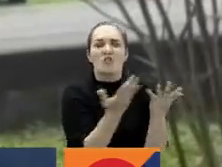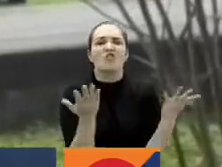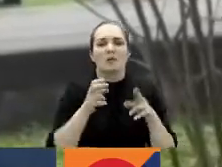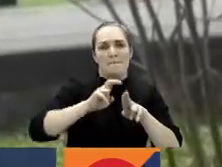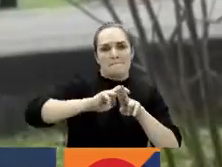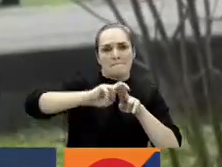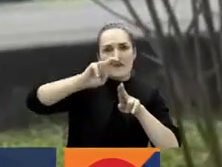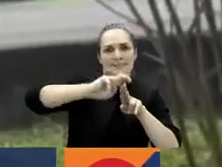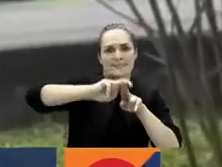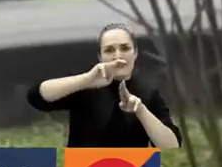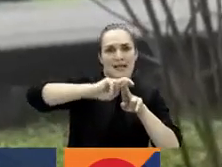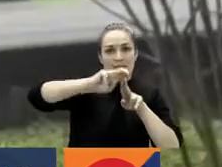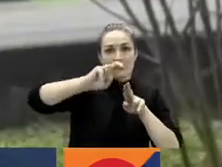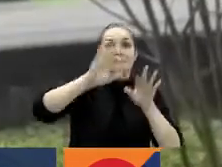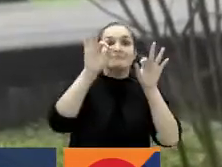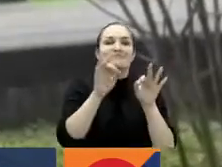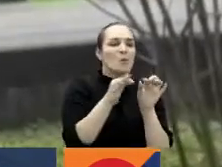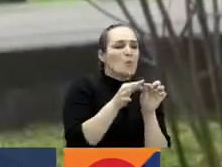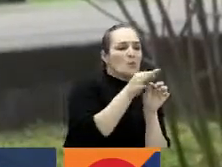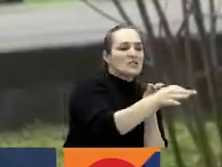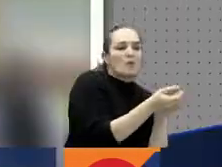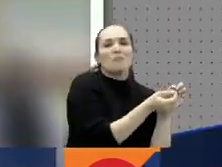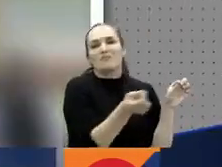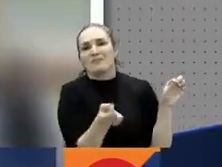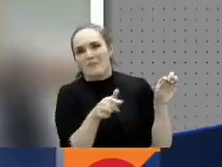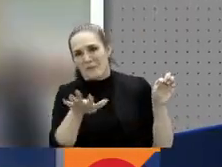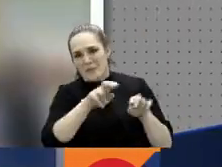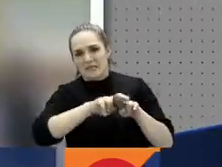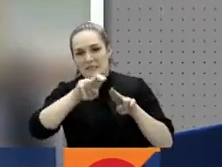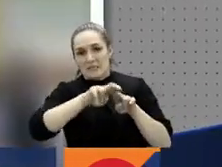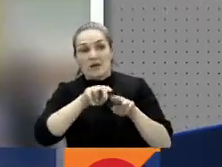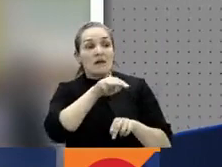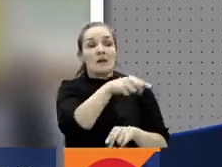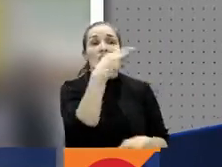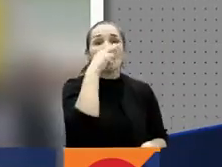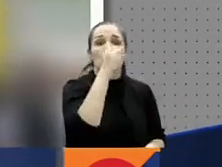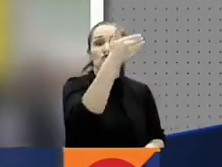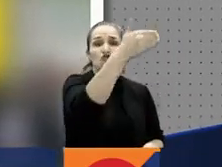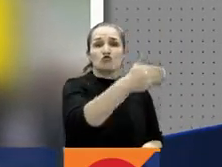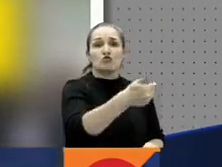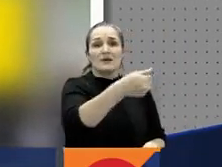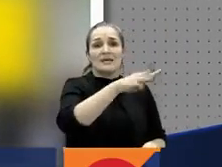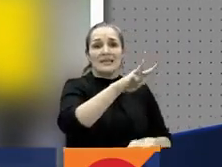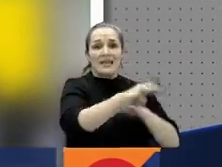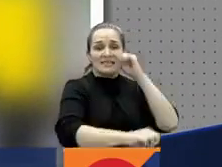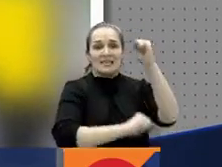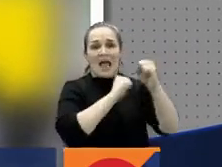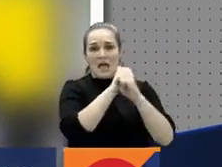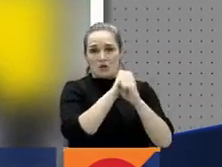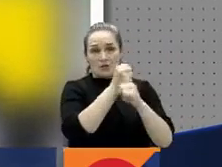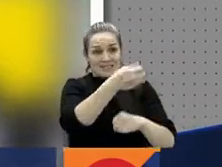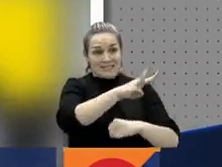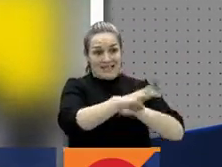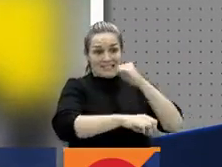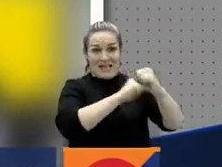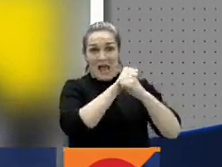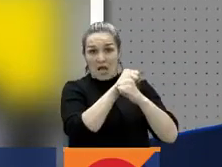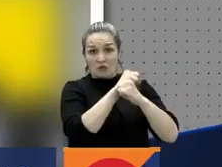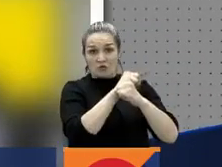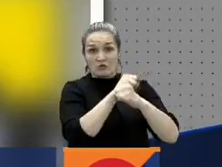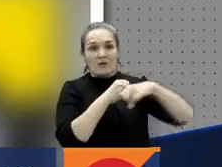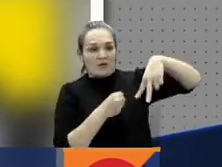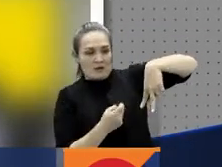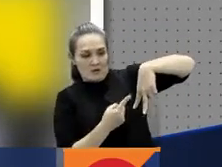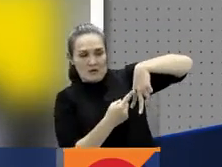alumnos de Manizales. La víctima, un menor de 13 años, que fue agredido con una varilla en la entrepierna por un compañero de clase, donde además se